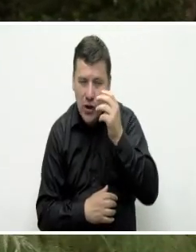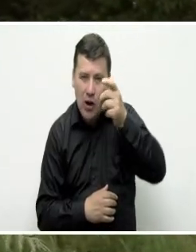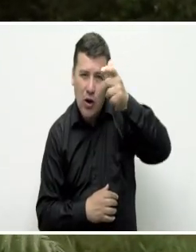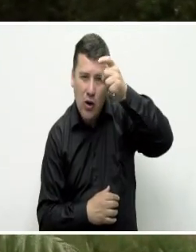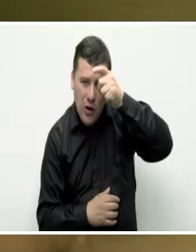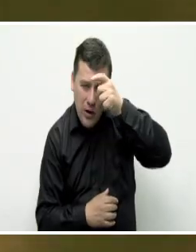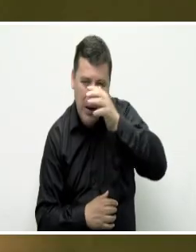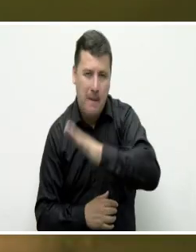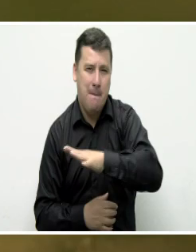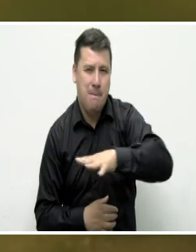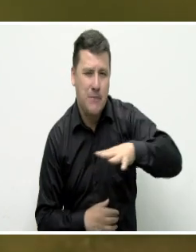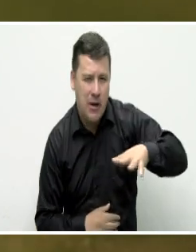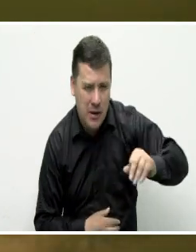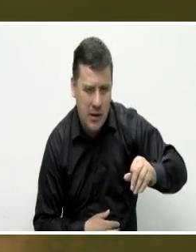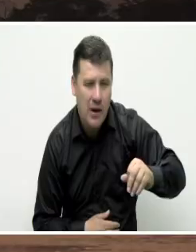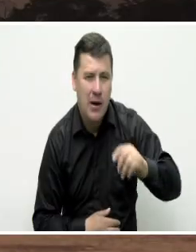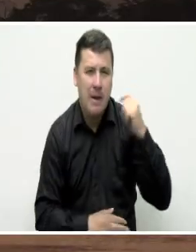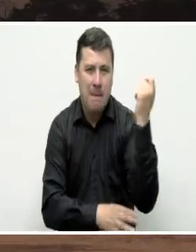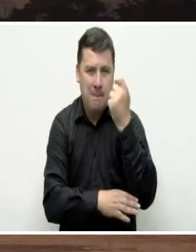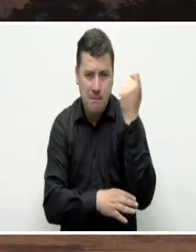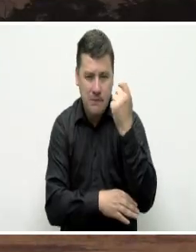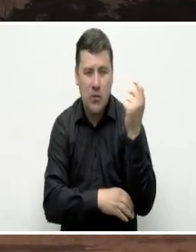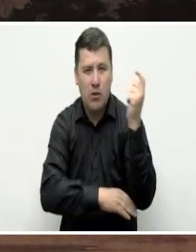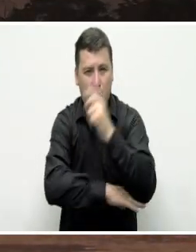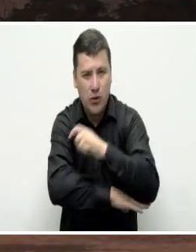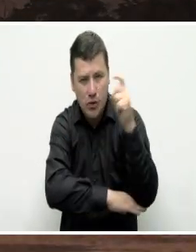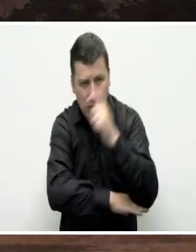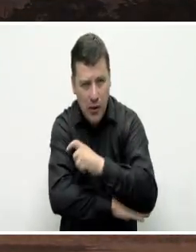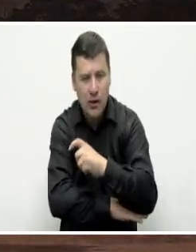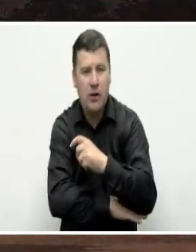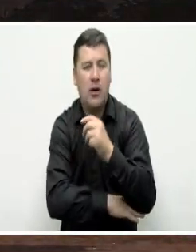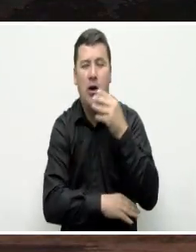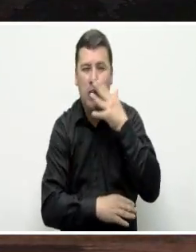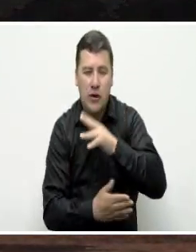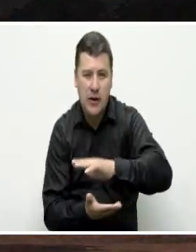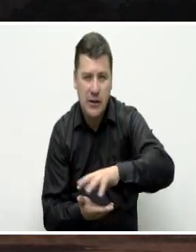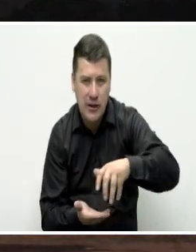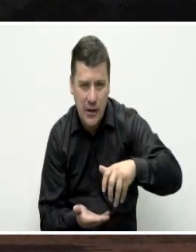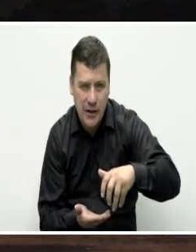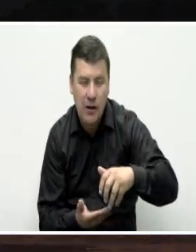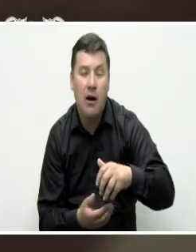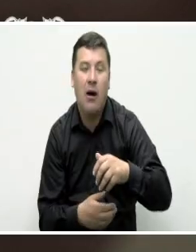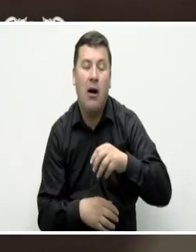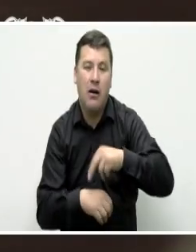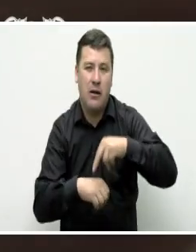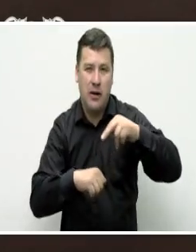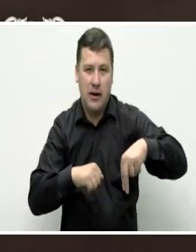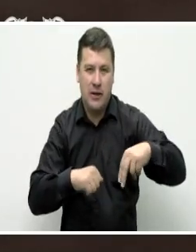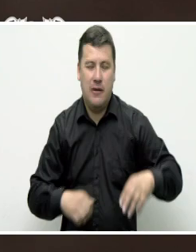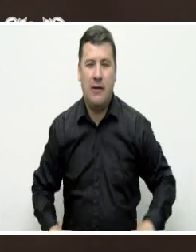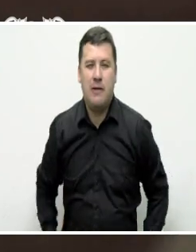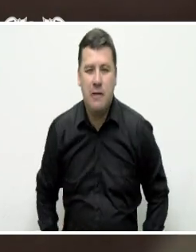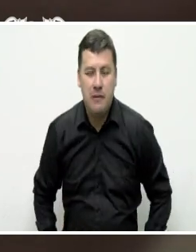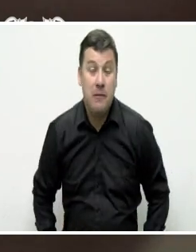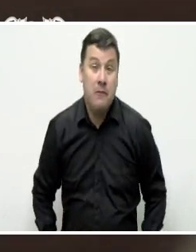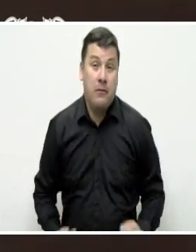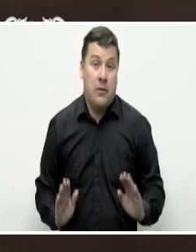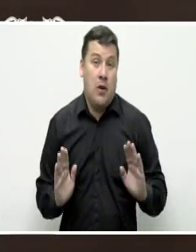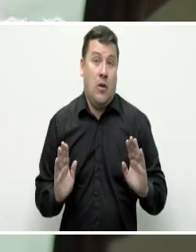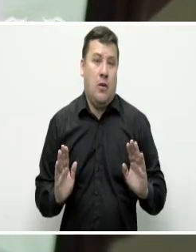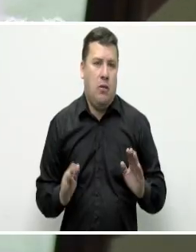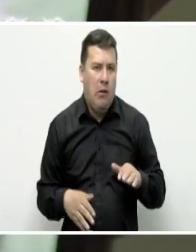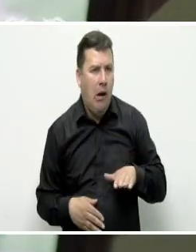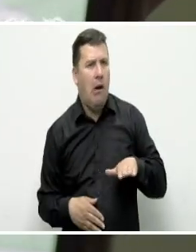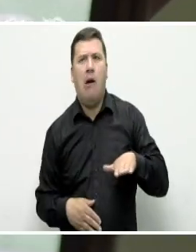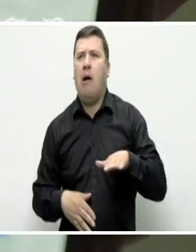Córdoba, Magdalena, Meta, Putumayo, Norte de Santander y Nariño. Pues aquí ya no se ve